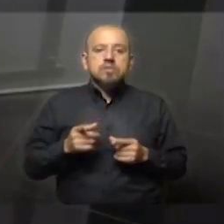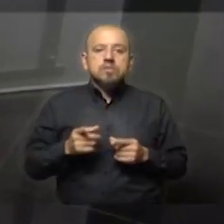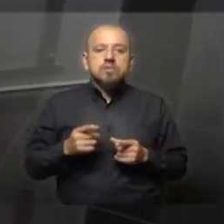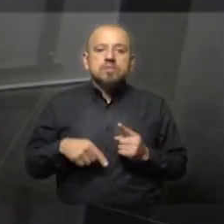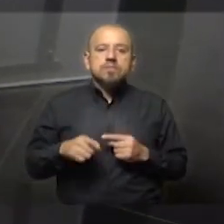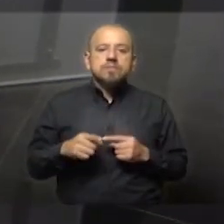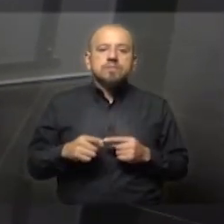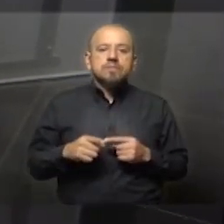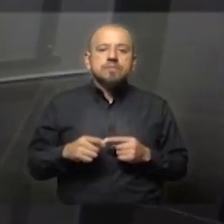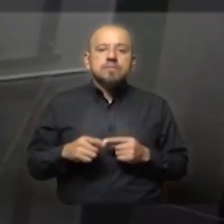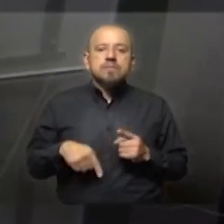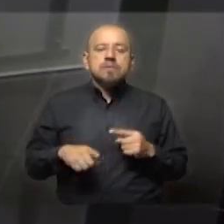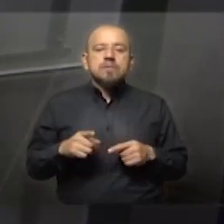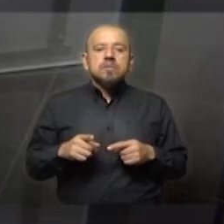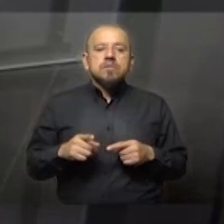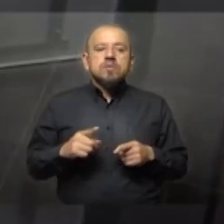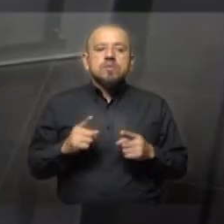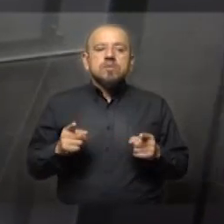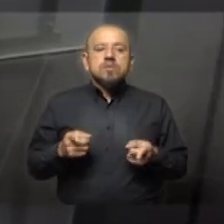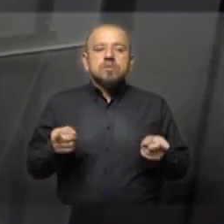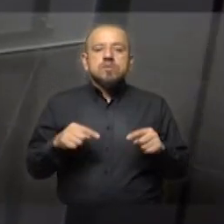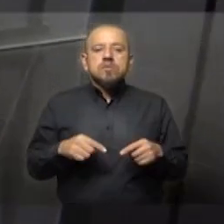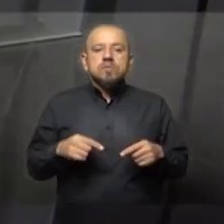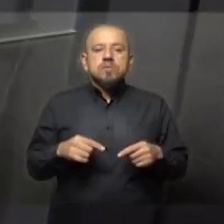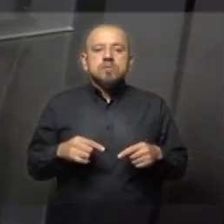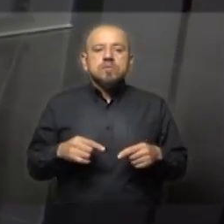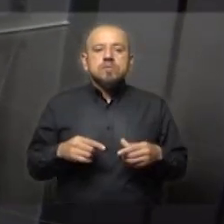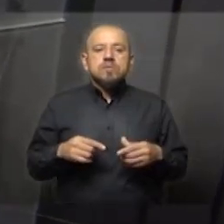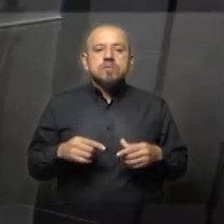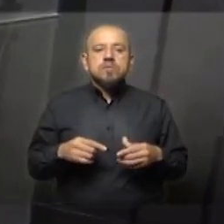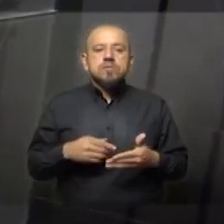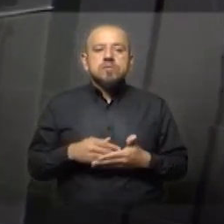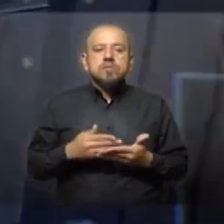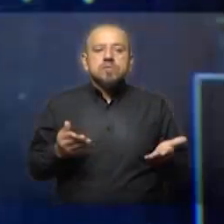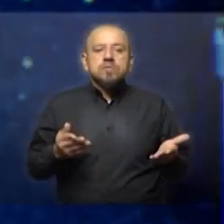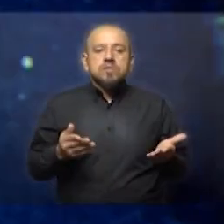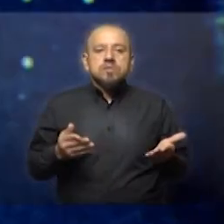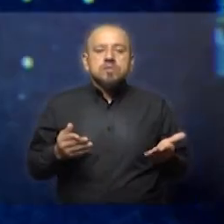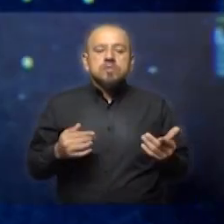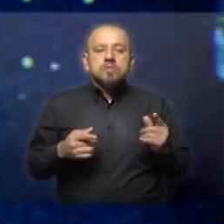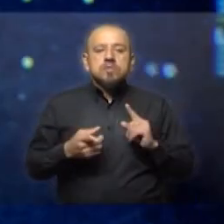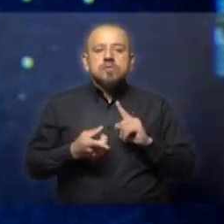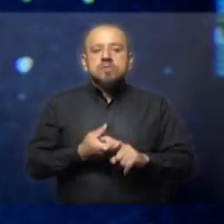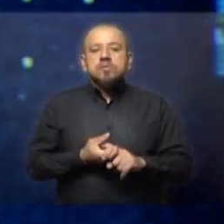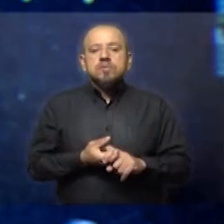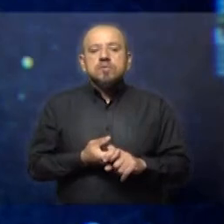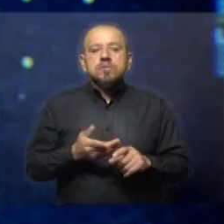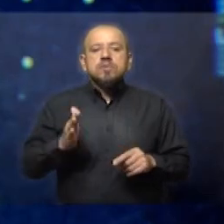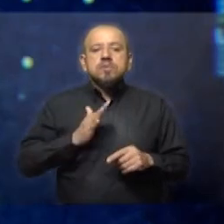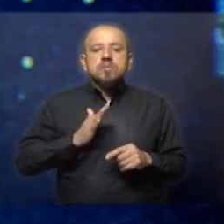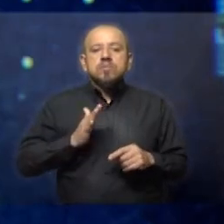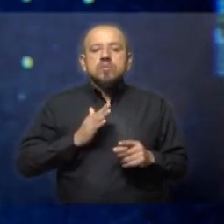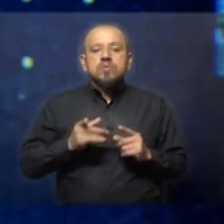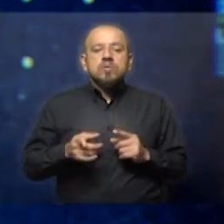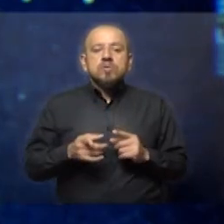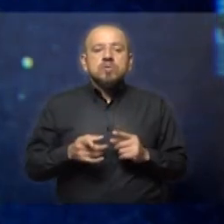en clave de no de evitar que la mujer sea excesivamente dependiente del matrimonio entonces la mujer tiene que tener una